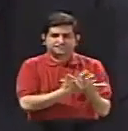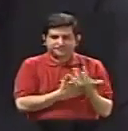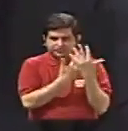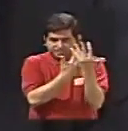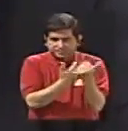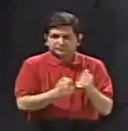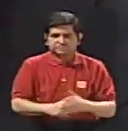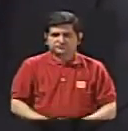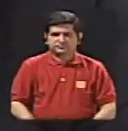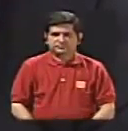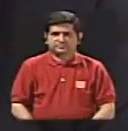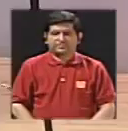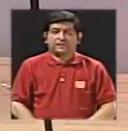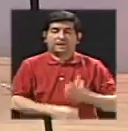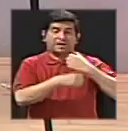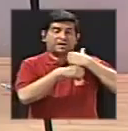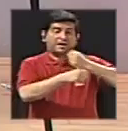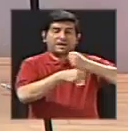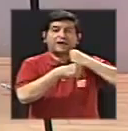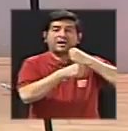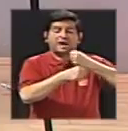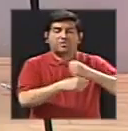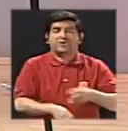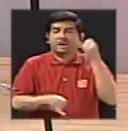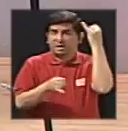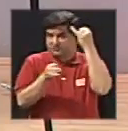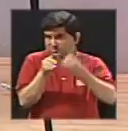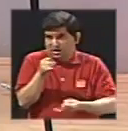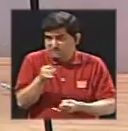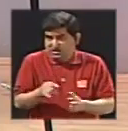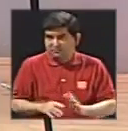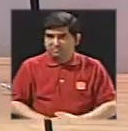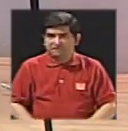que la huelga haya acabado.